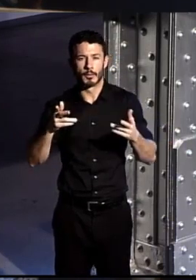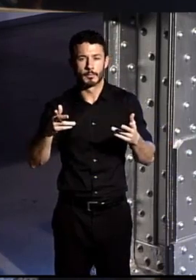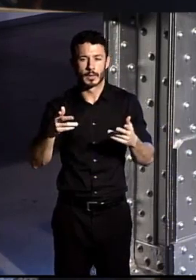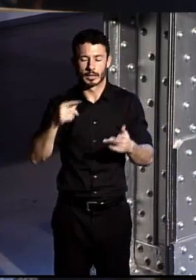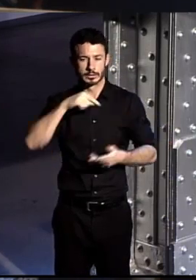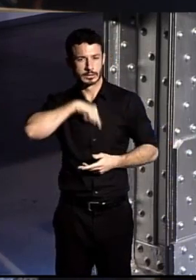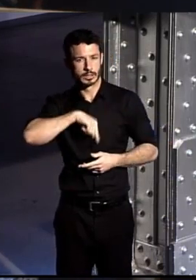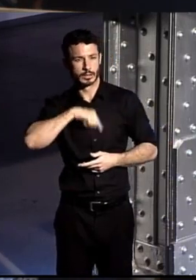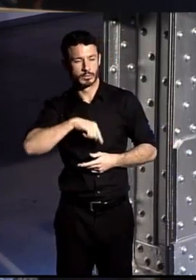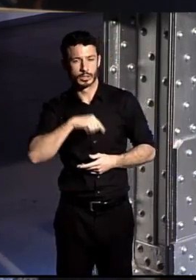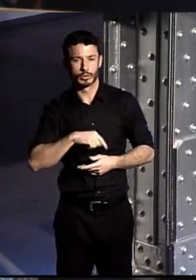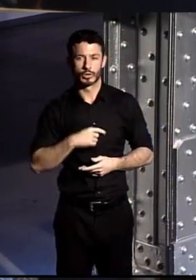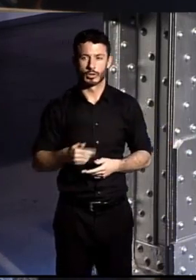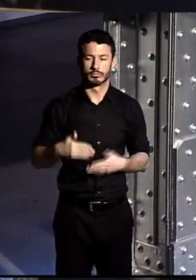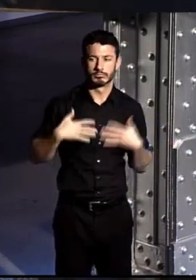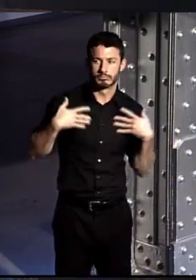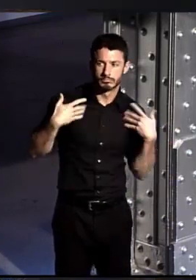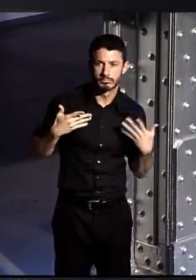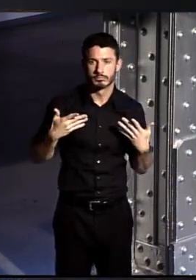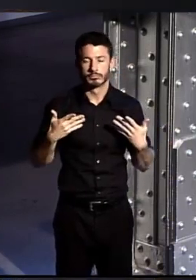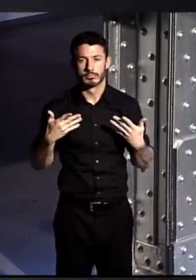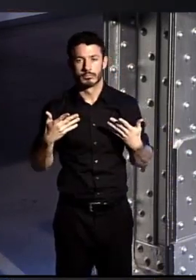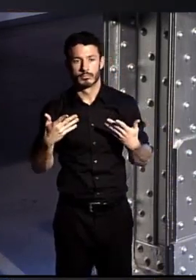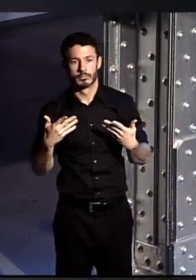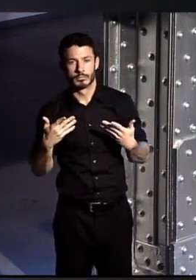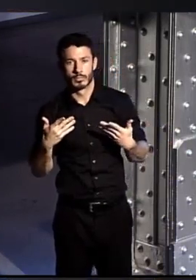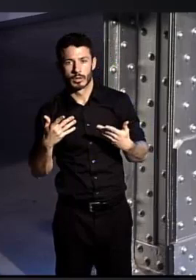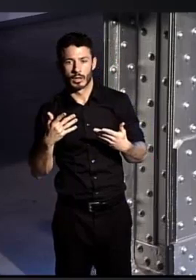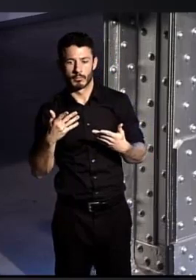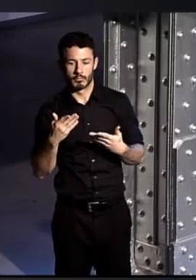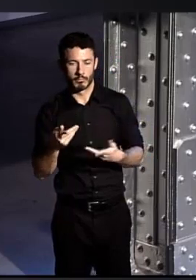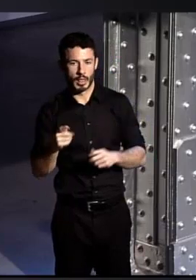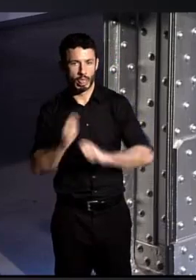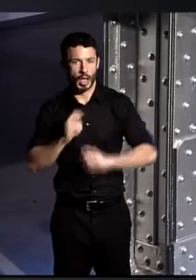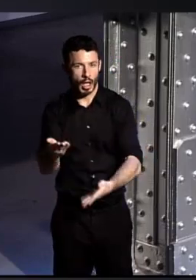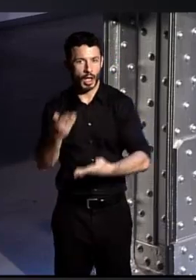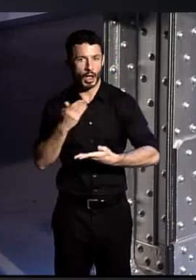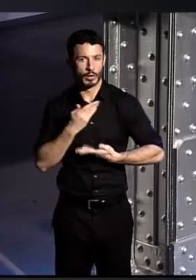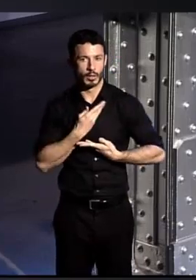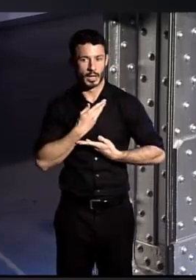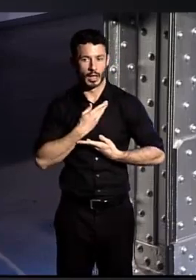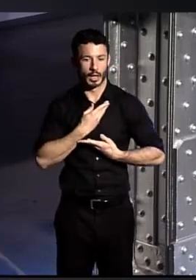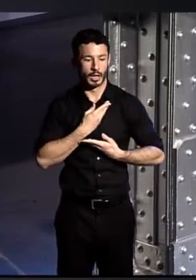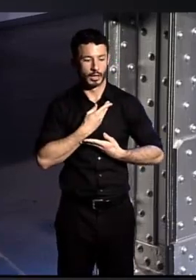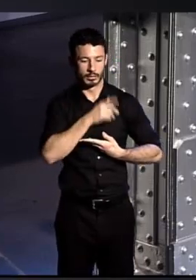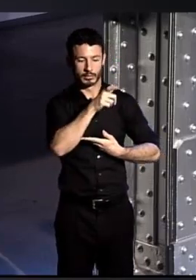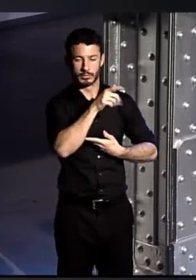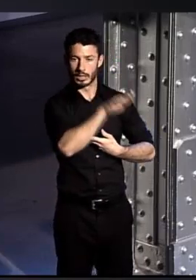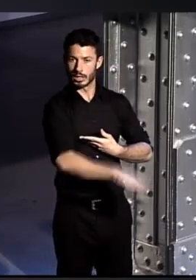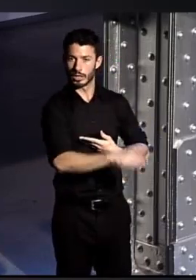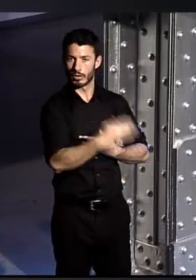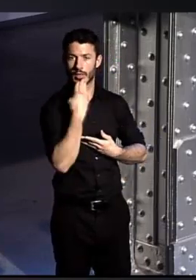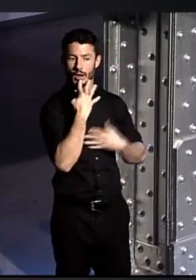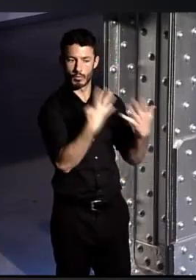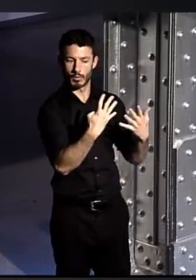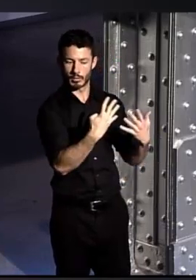los sentimientos, las sensaciones que pudieran ayudarme a comprender cómo se sentía un niño de 9 años